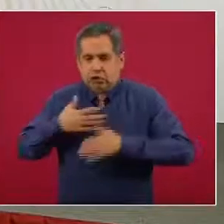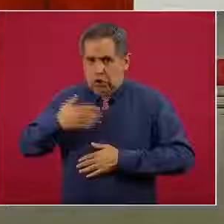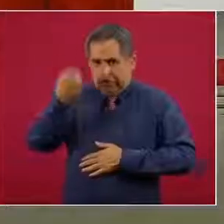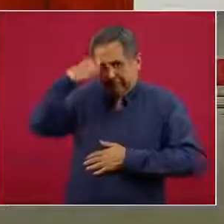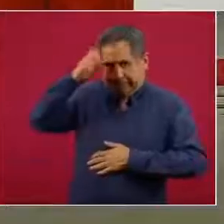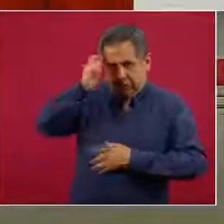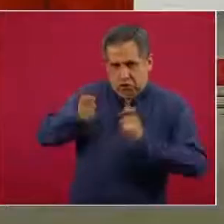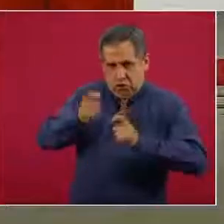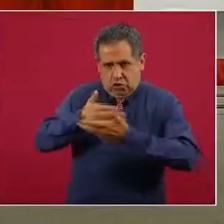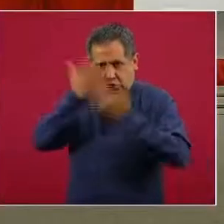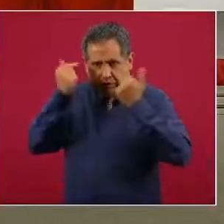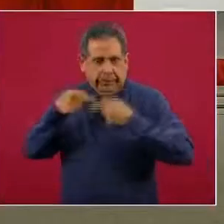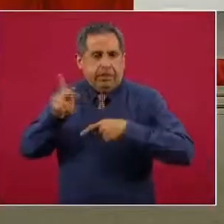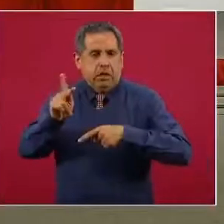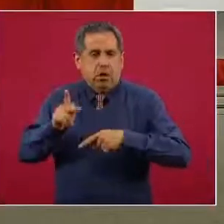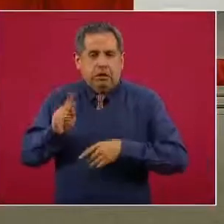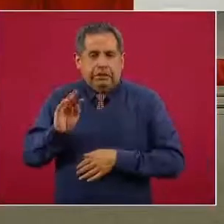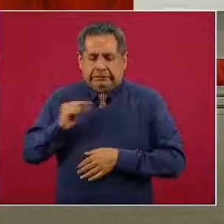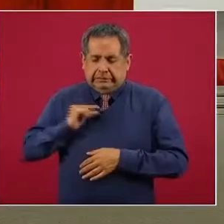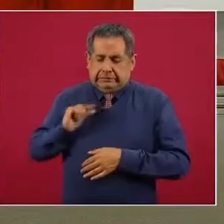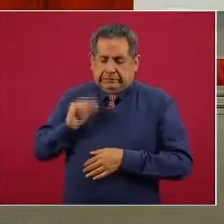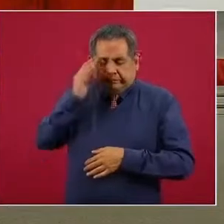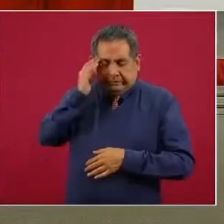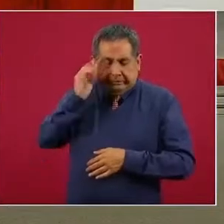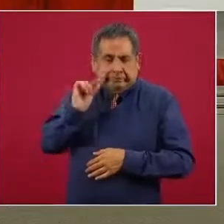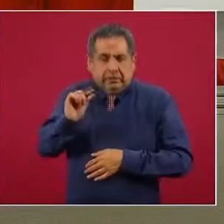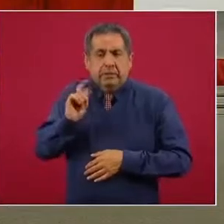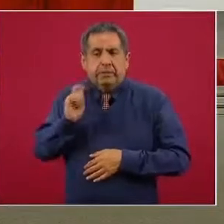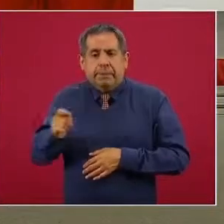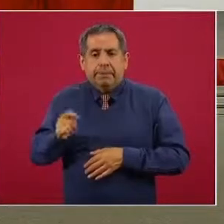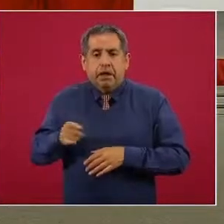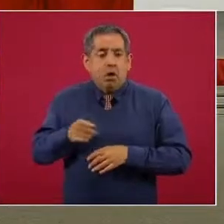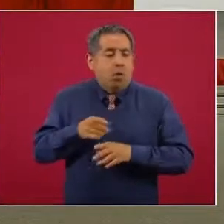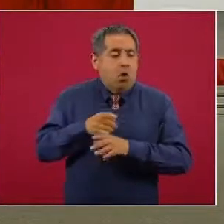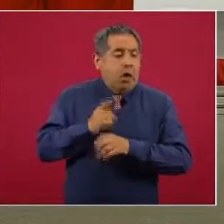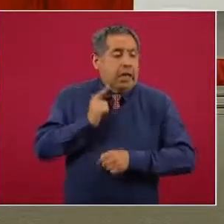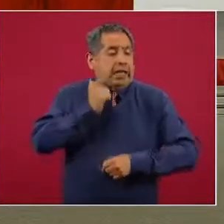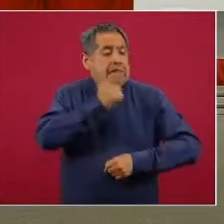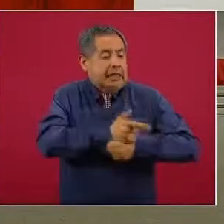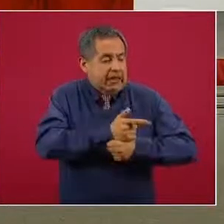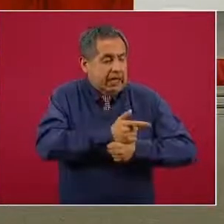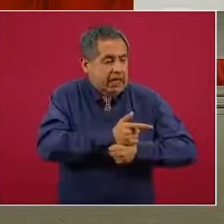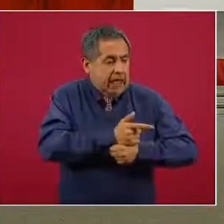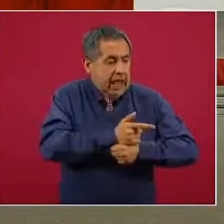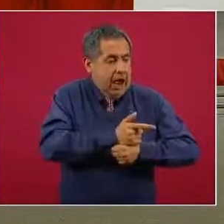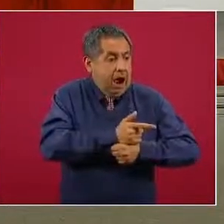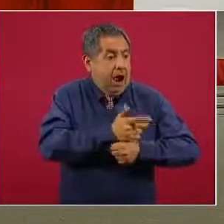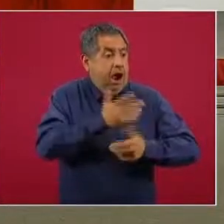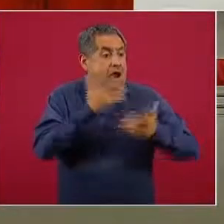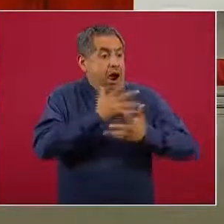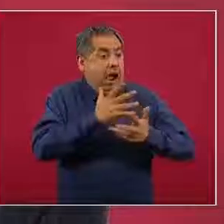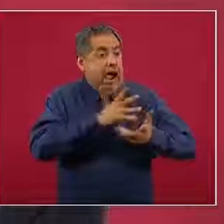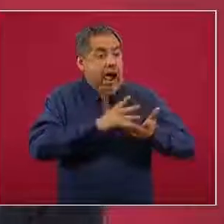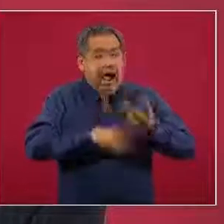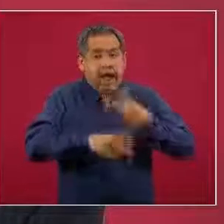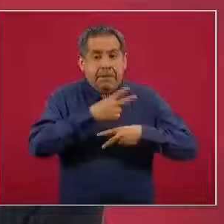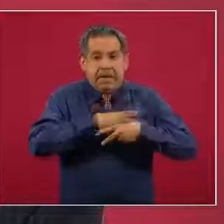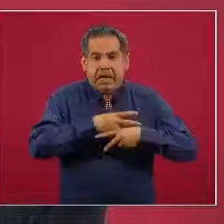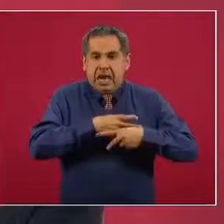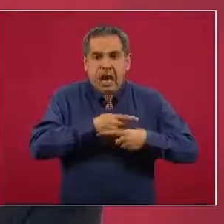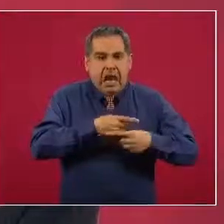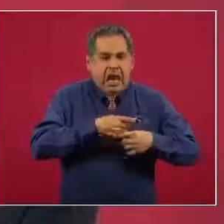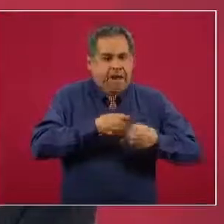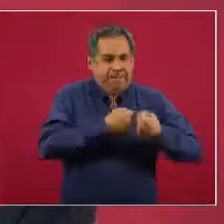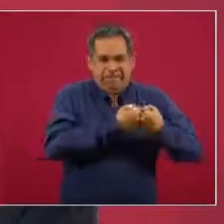materia, pero los pocos conocimientos que tengo de ello, tienen la capacidad de detectar señales tempranas de la tensión